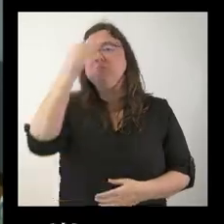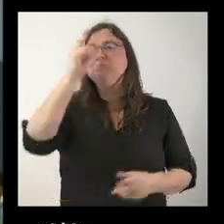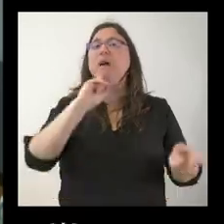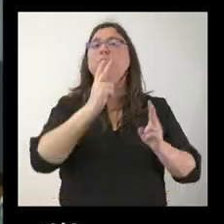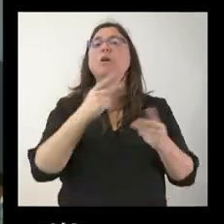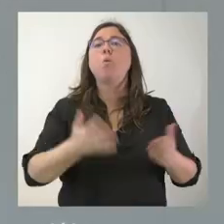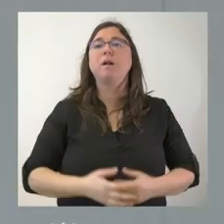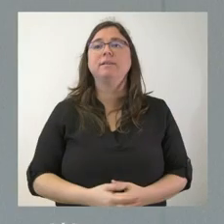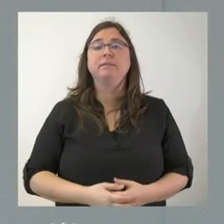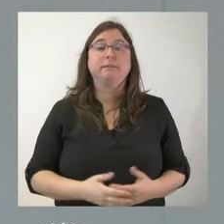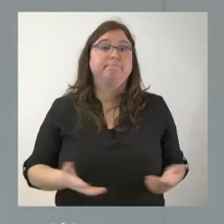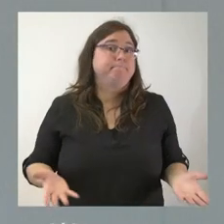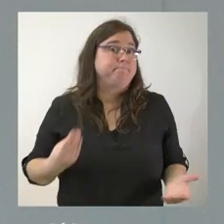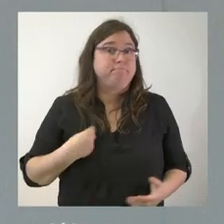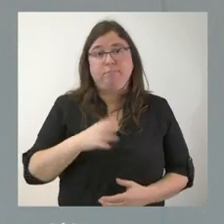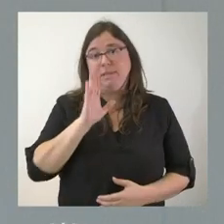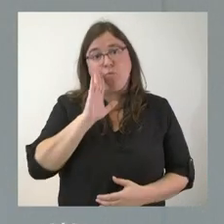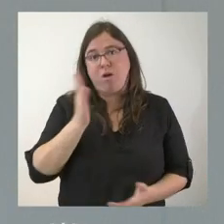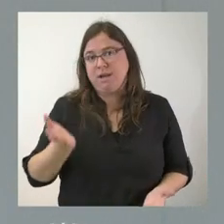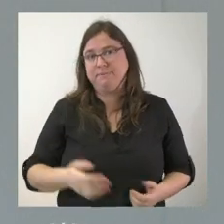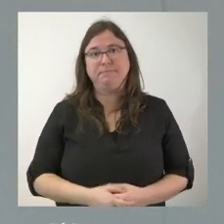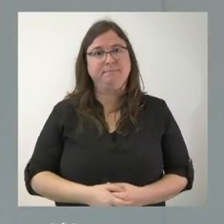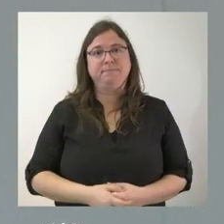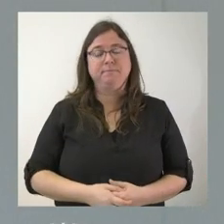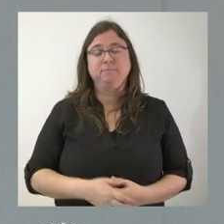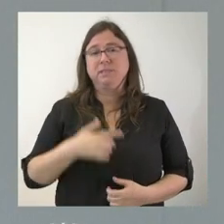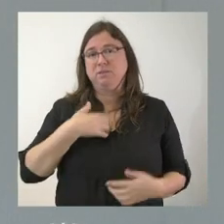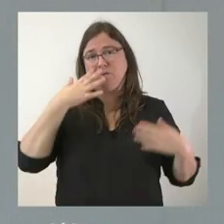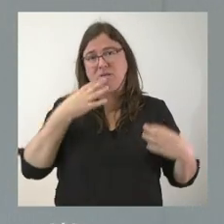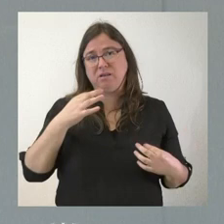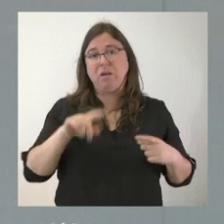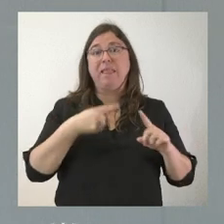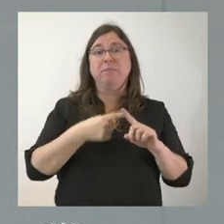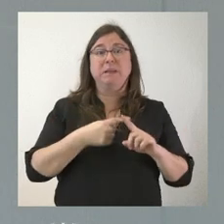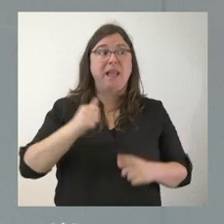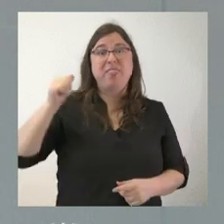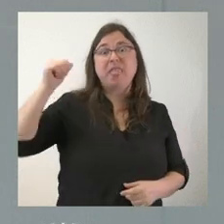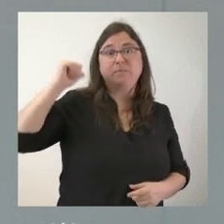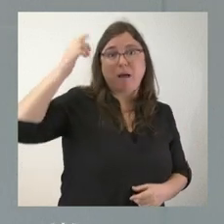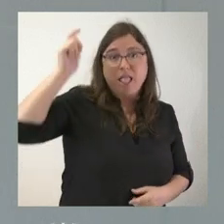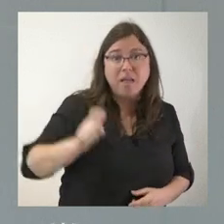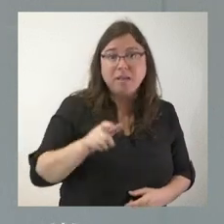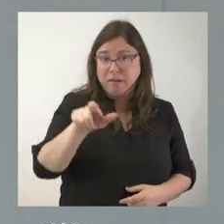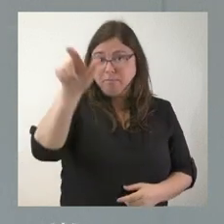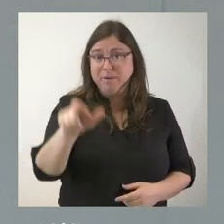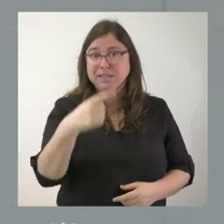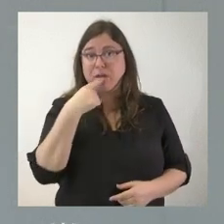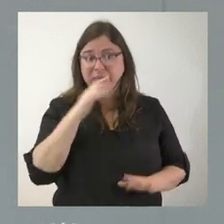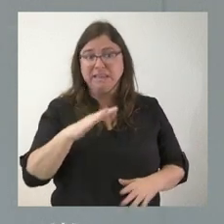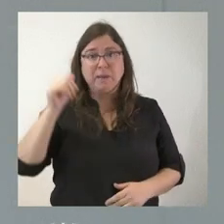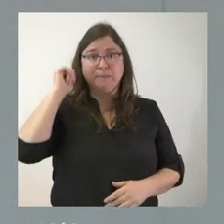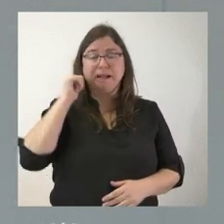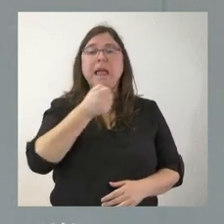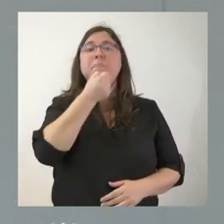responder pues lo que le ha respondido antes es que yo creo que además estaba de espaldas la persona que usted pregunta del